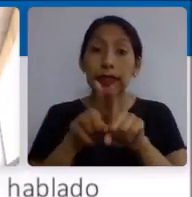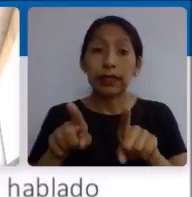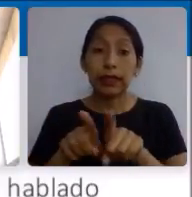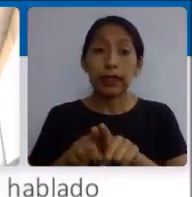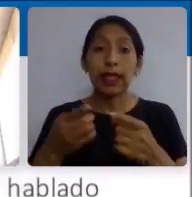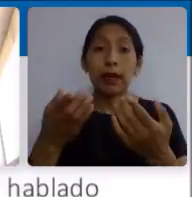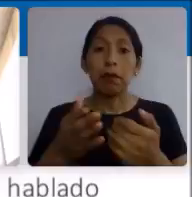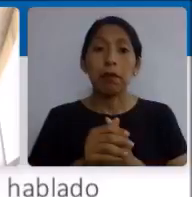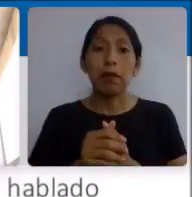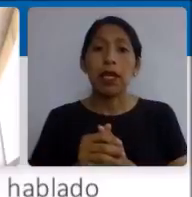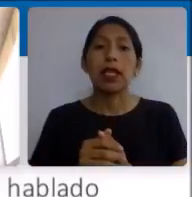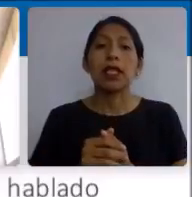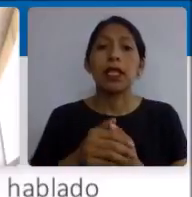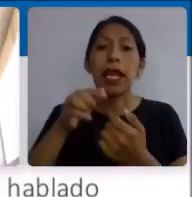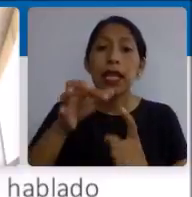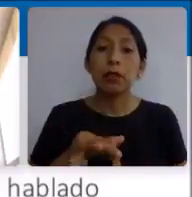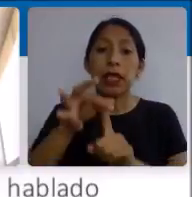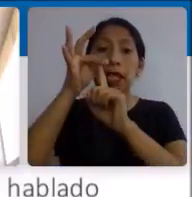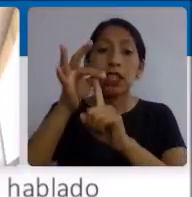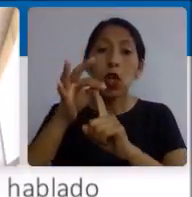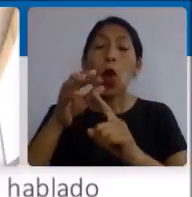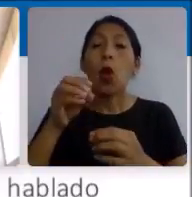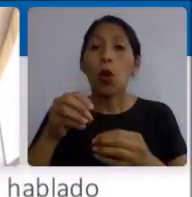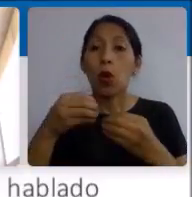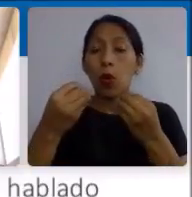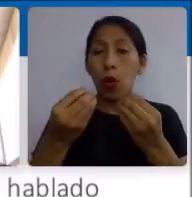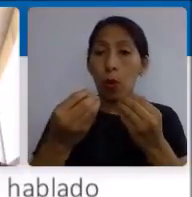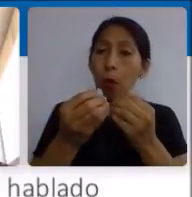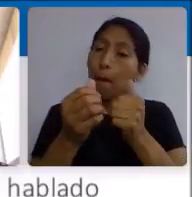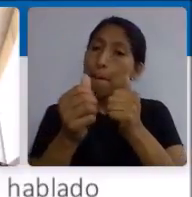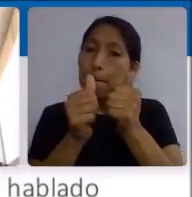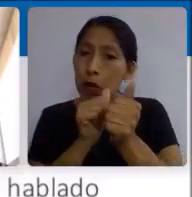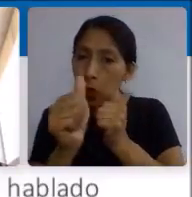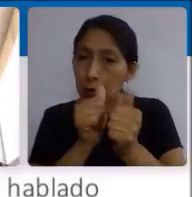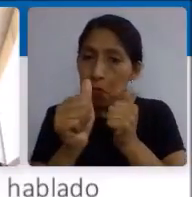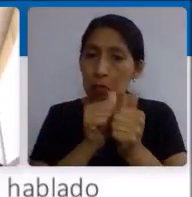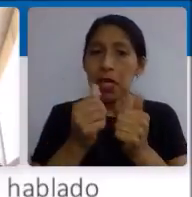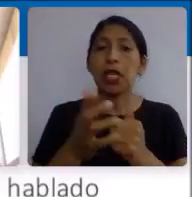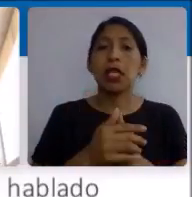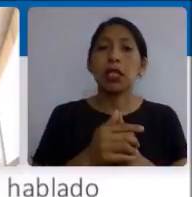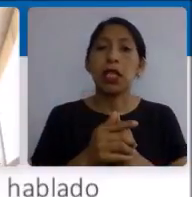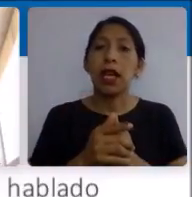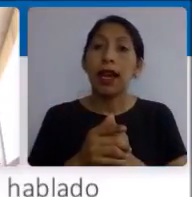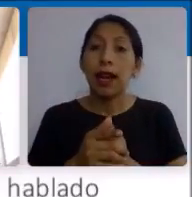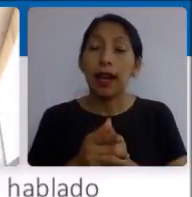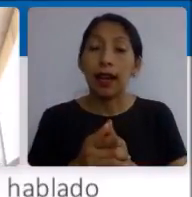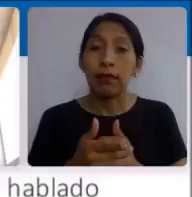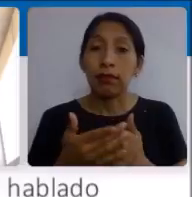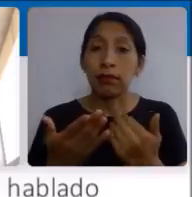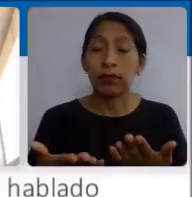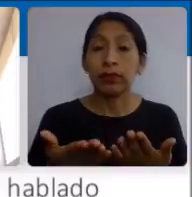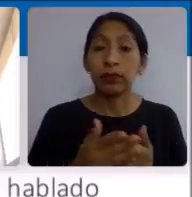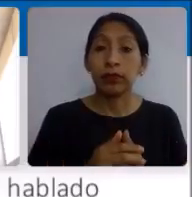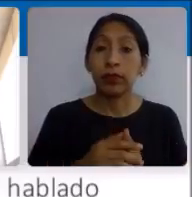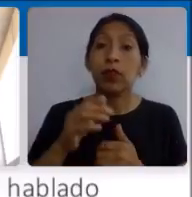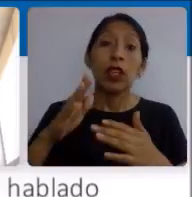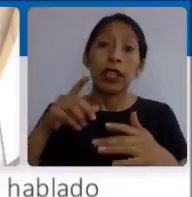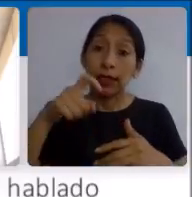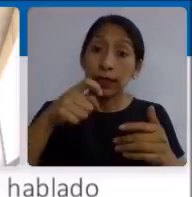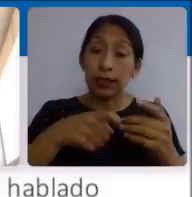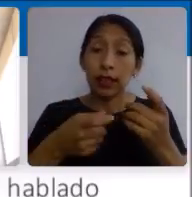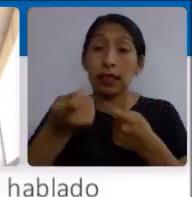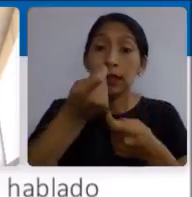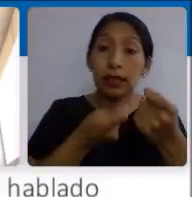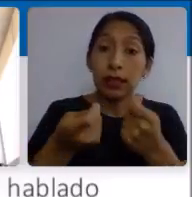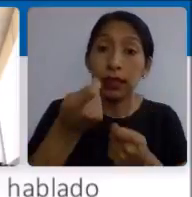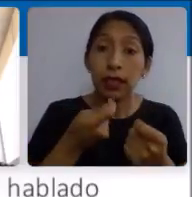ventaja competitiva es sumamente importante, ¿no? No puedes llegar a tener una negociación y